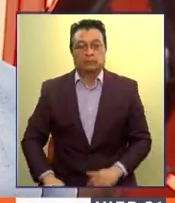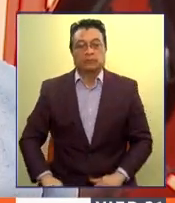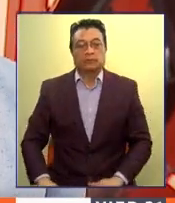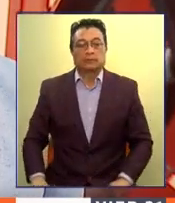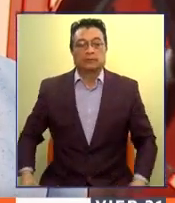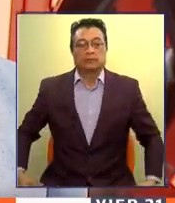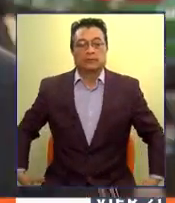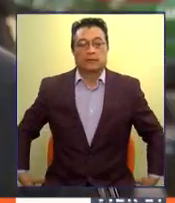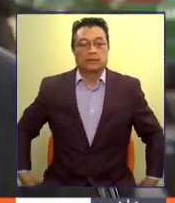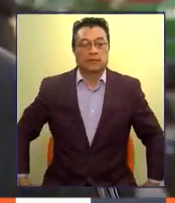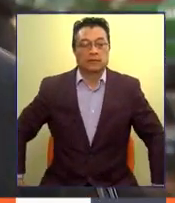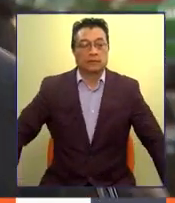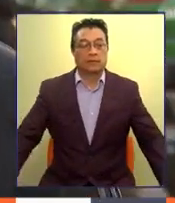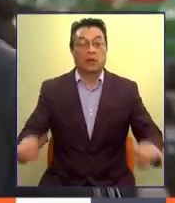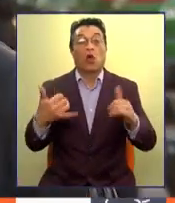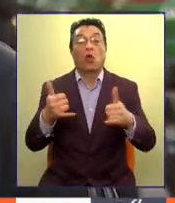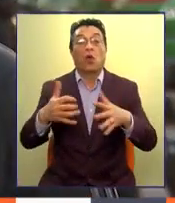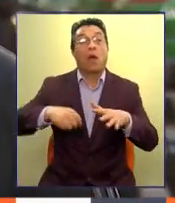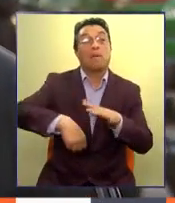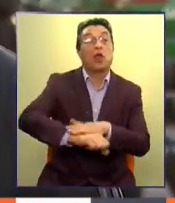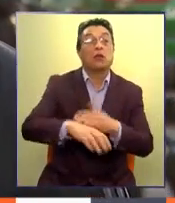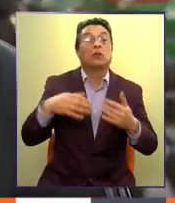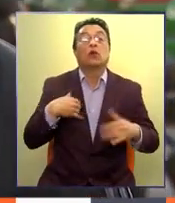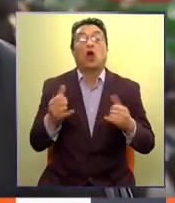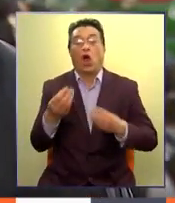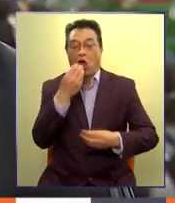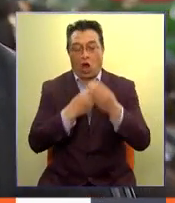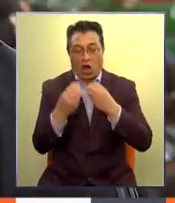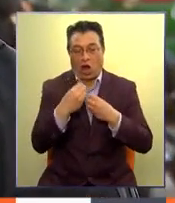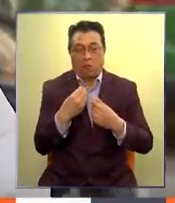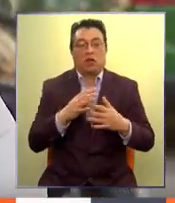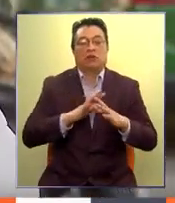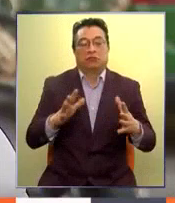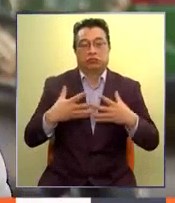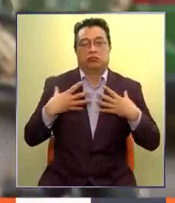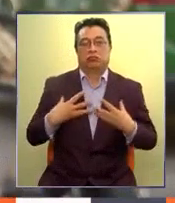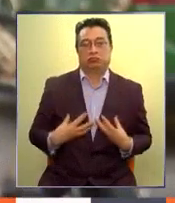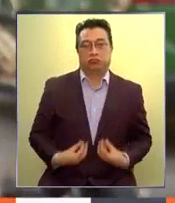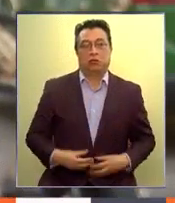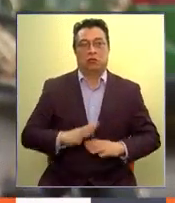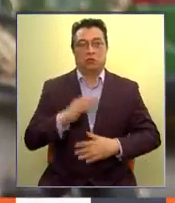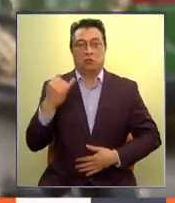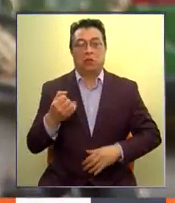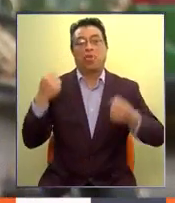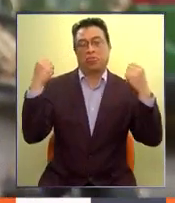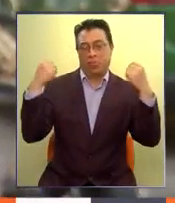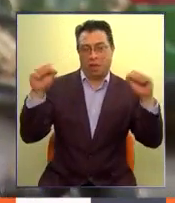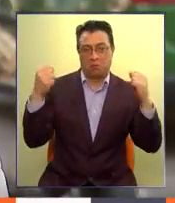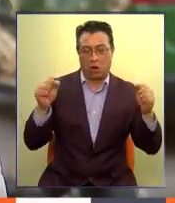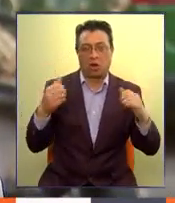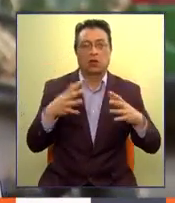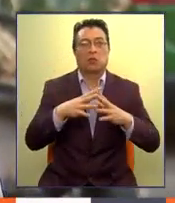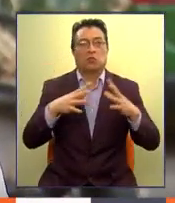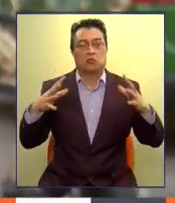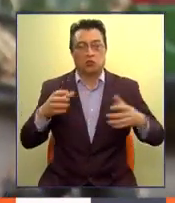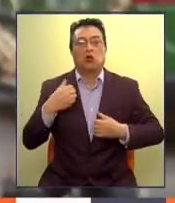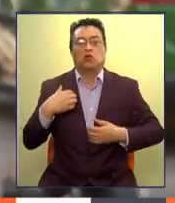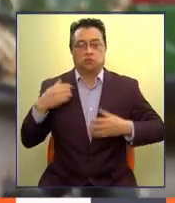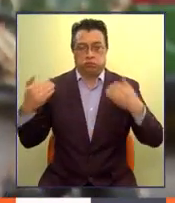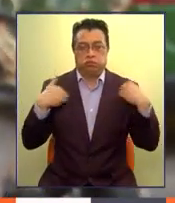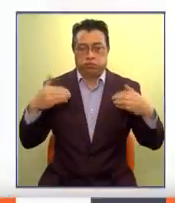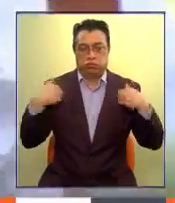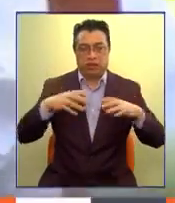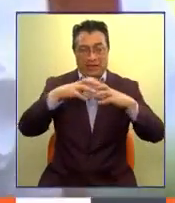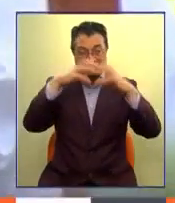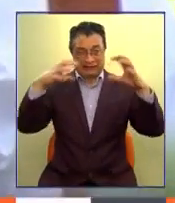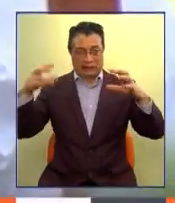o la pelota dejó de comer y ahí voy bajando a poco deporte hacía mucho cardio subí al cerro san